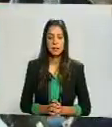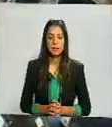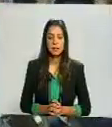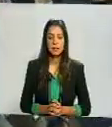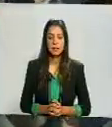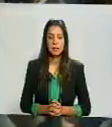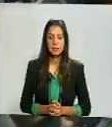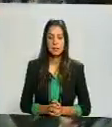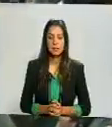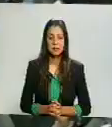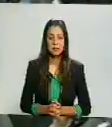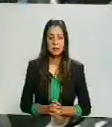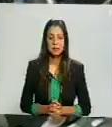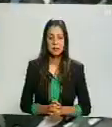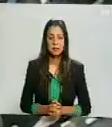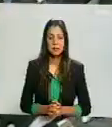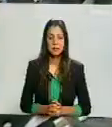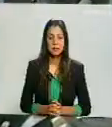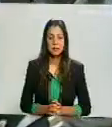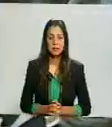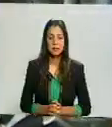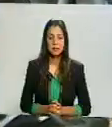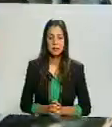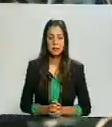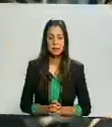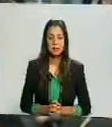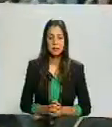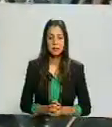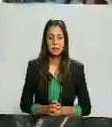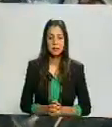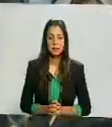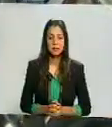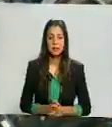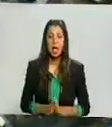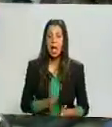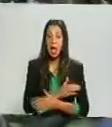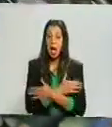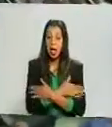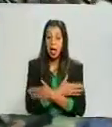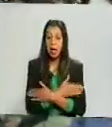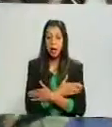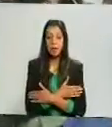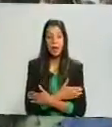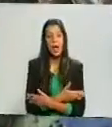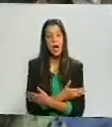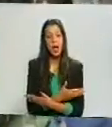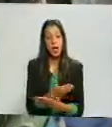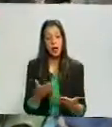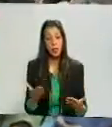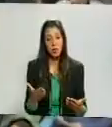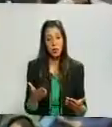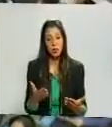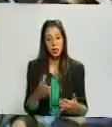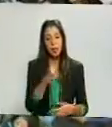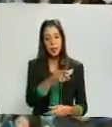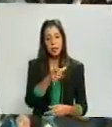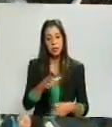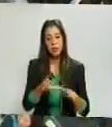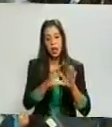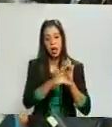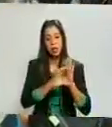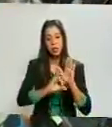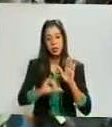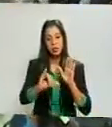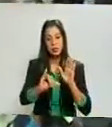Bueno, un abrazo a todas y a todos los constituyentes.